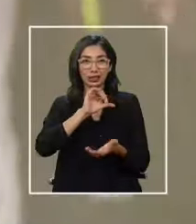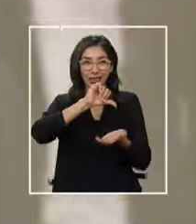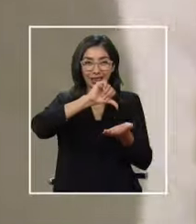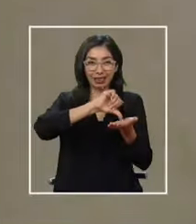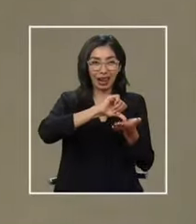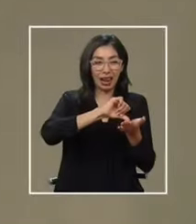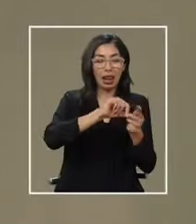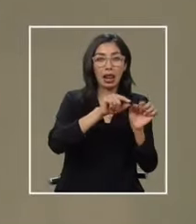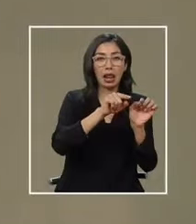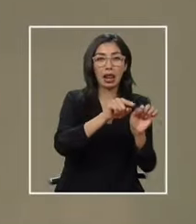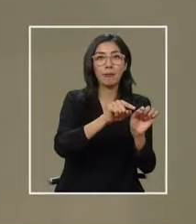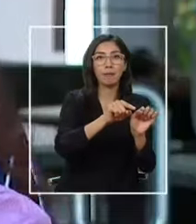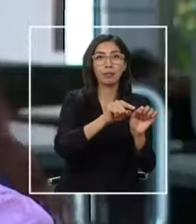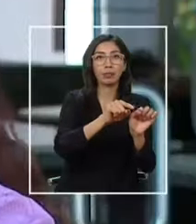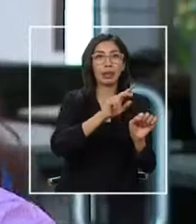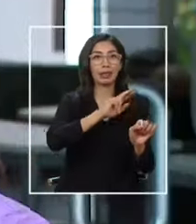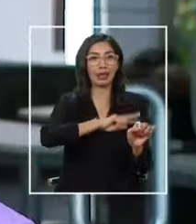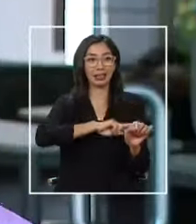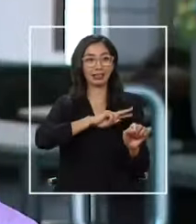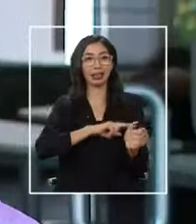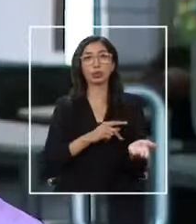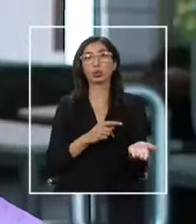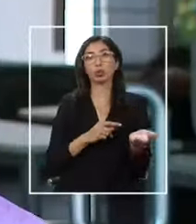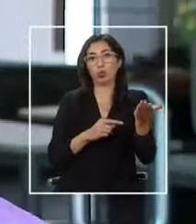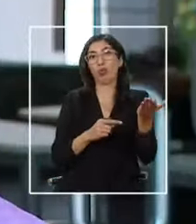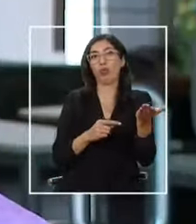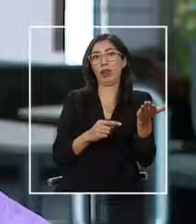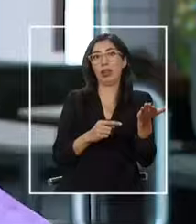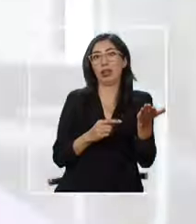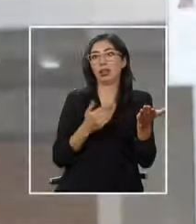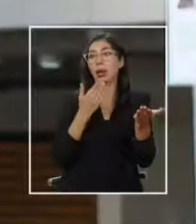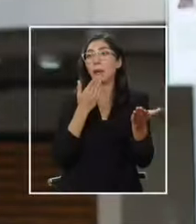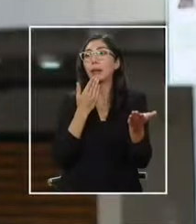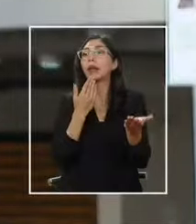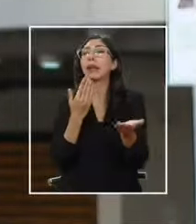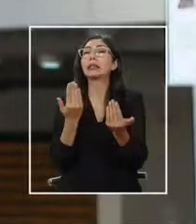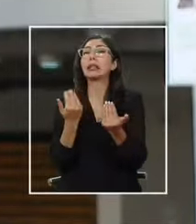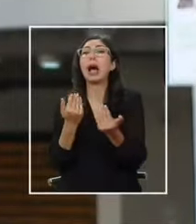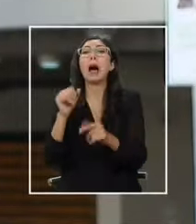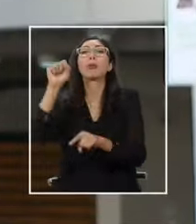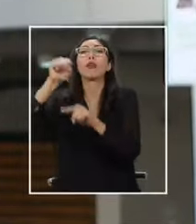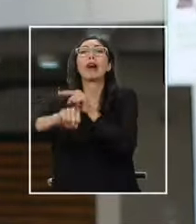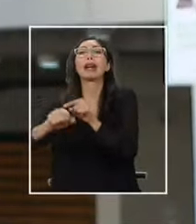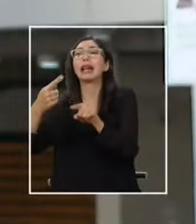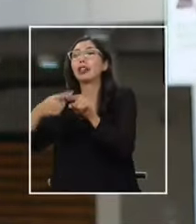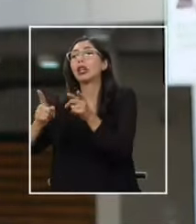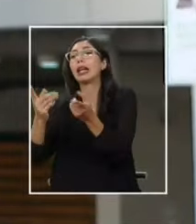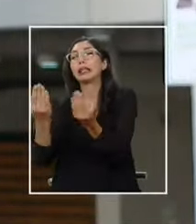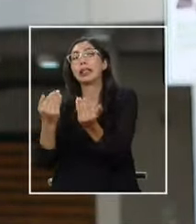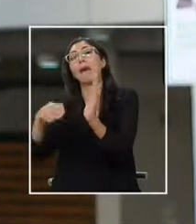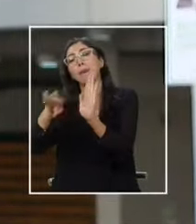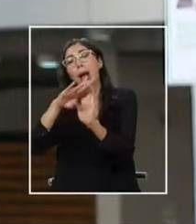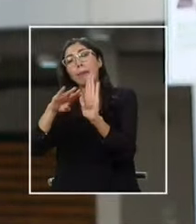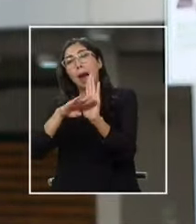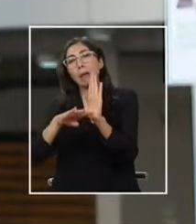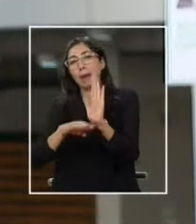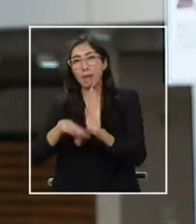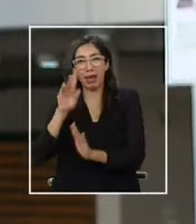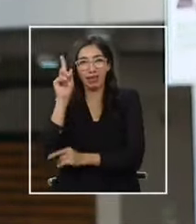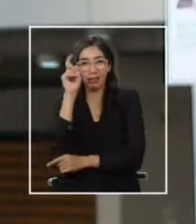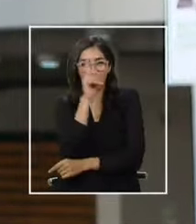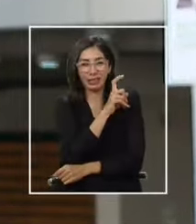no solamente eleva la tasa, sino contrae los estándares de aprobación. Cuando el Banco Central baja sus tasas, eso toma un tiempo